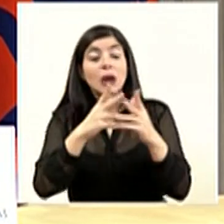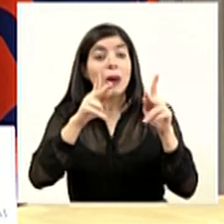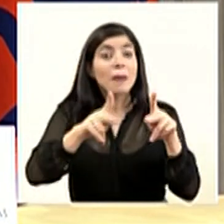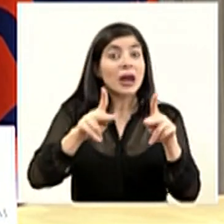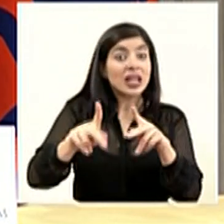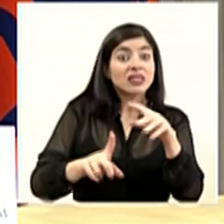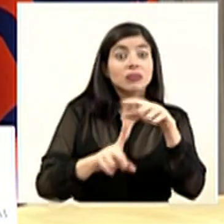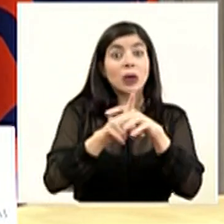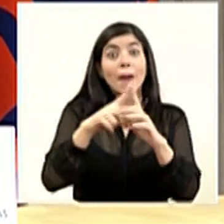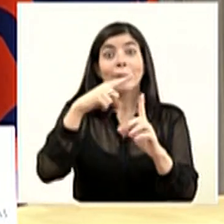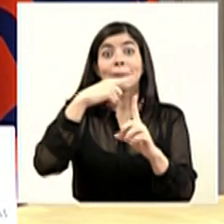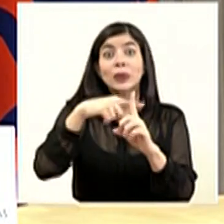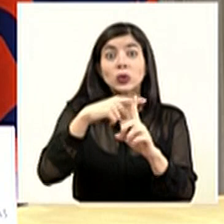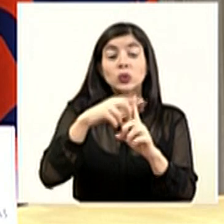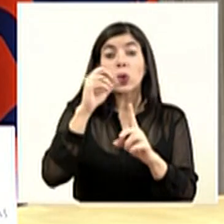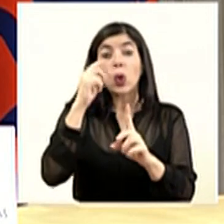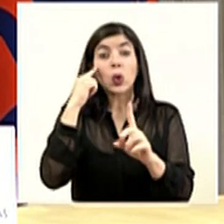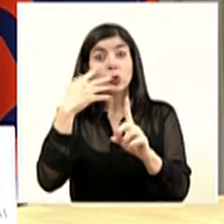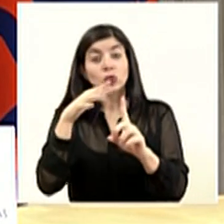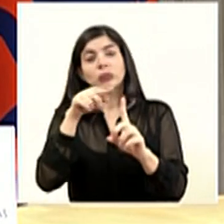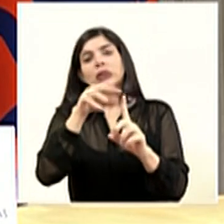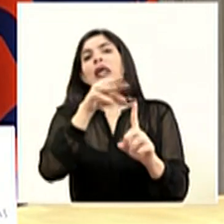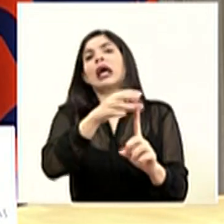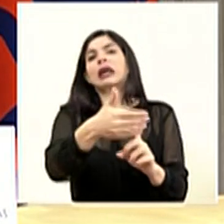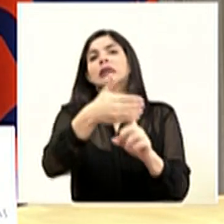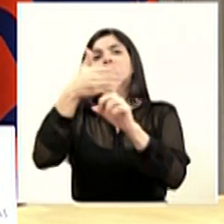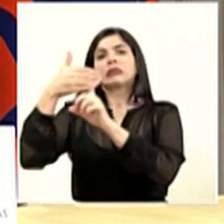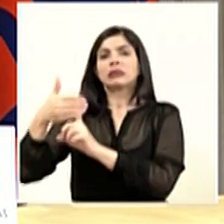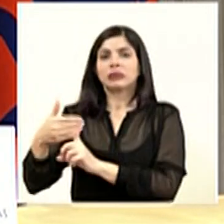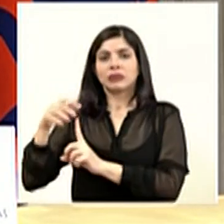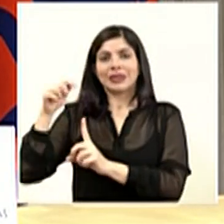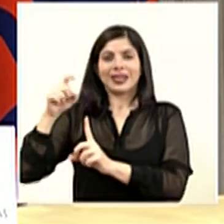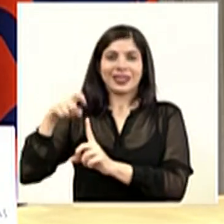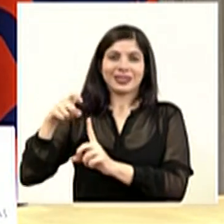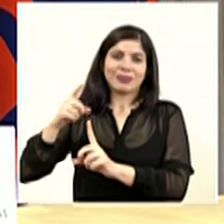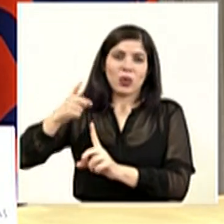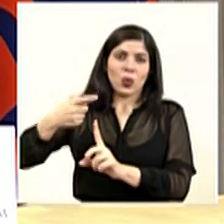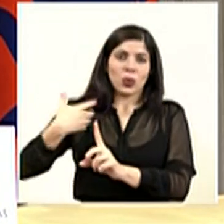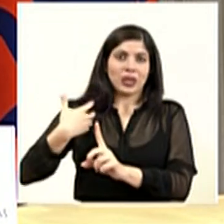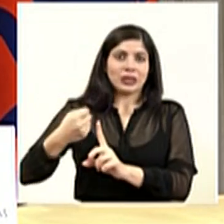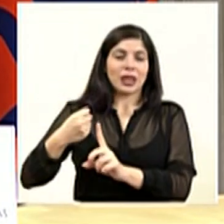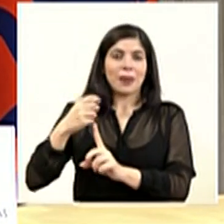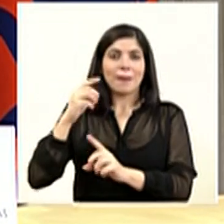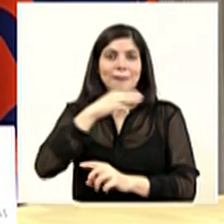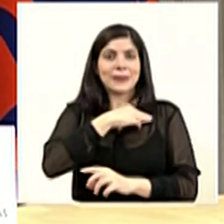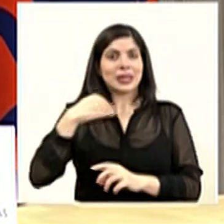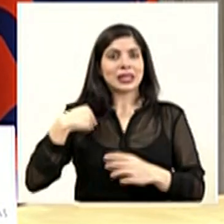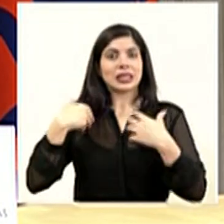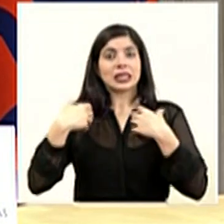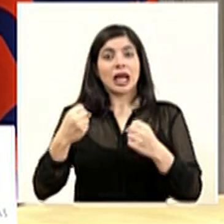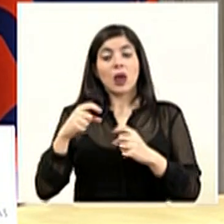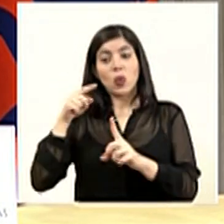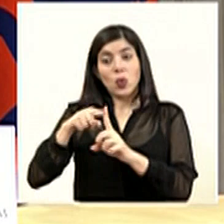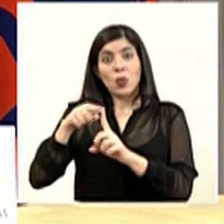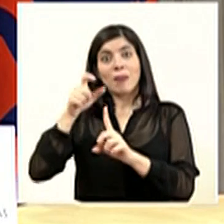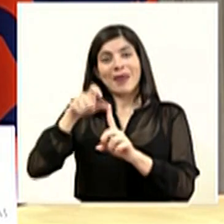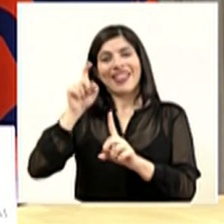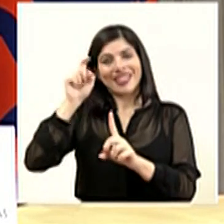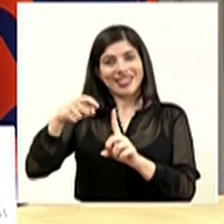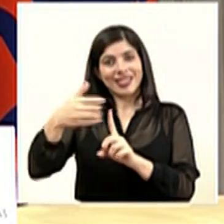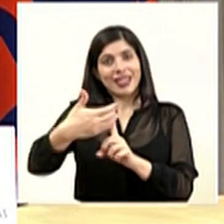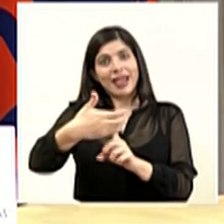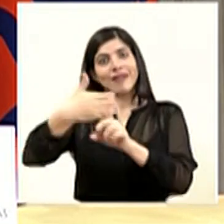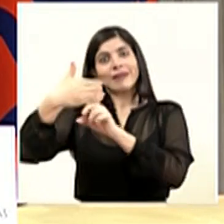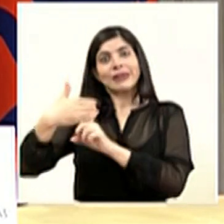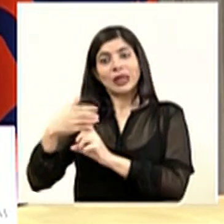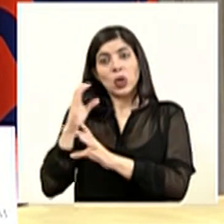resultar positivas o casos sospechosos y que necesitamos, mediante la orden sanitaria del Ministerio de Salud, tener ese aislamiento y